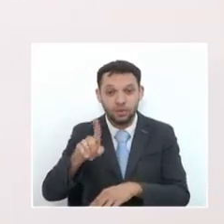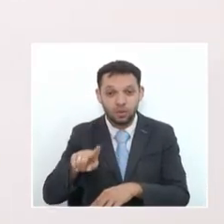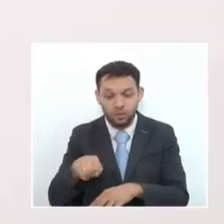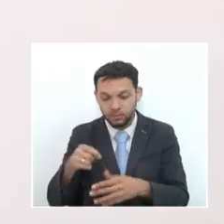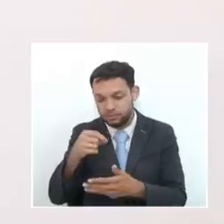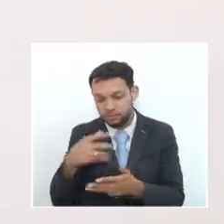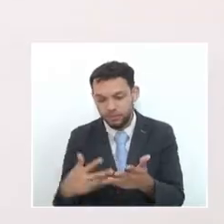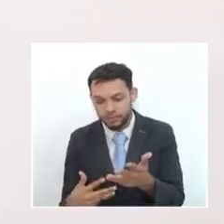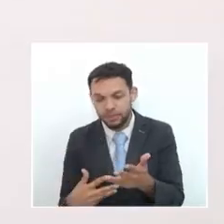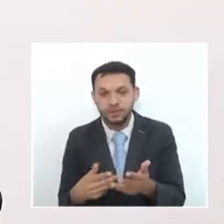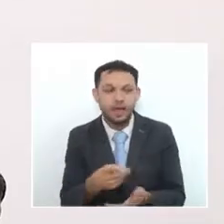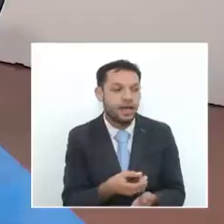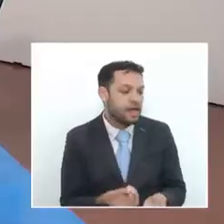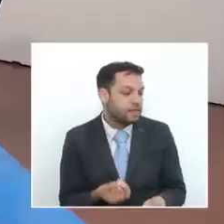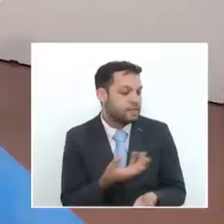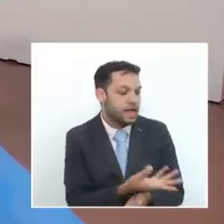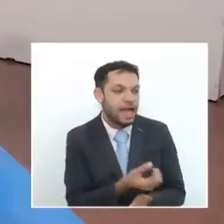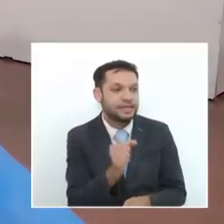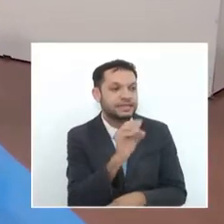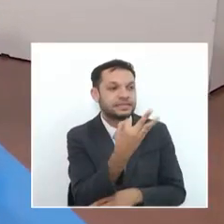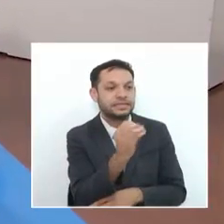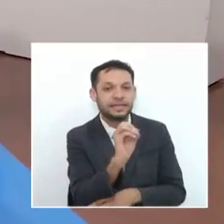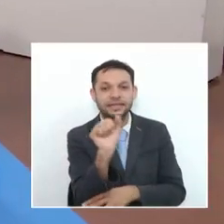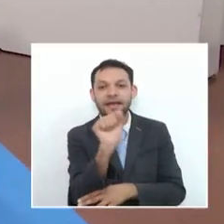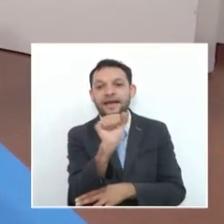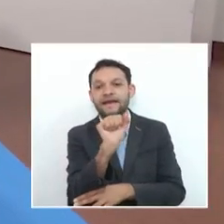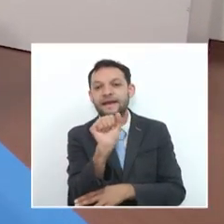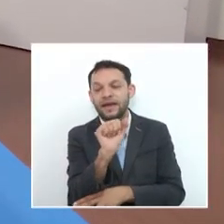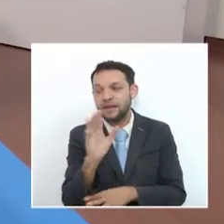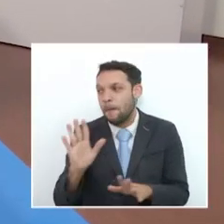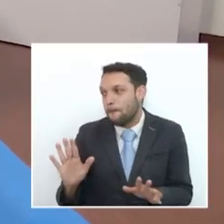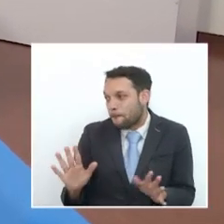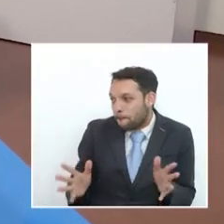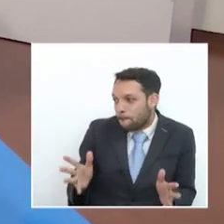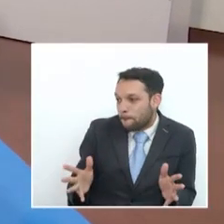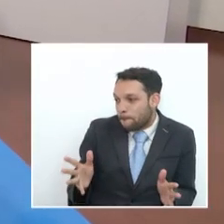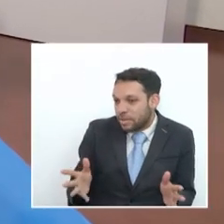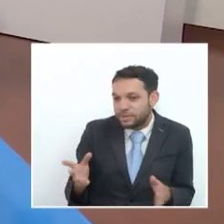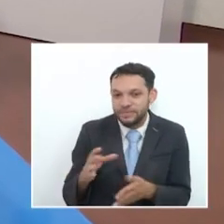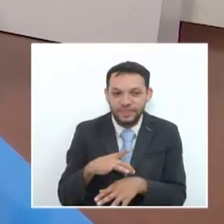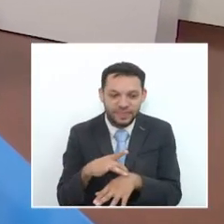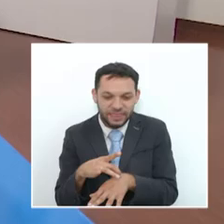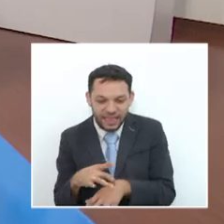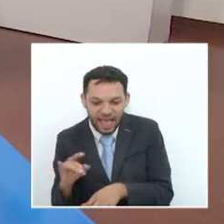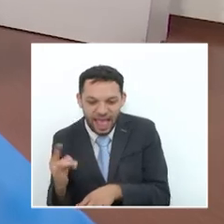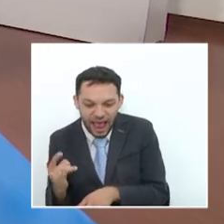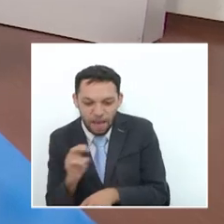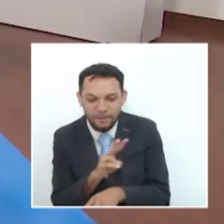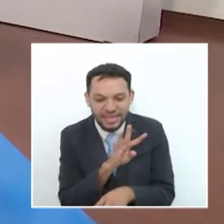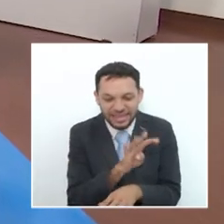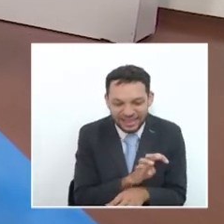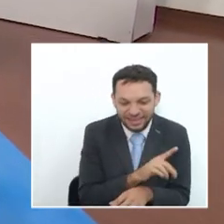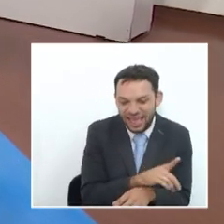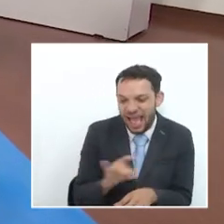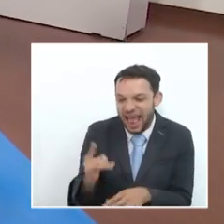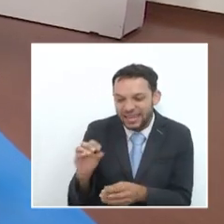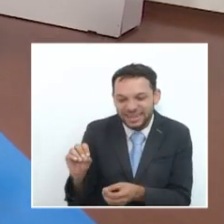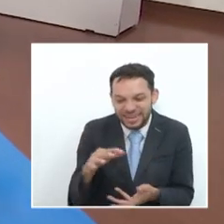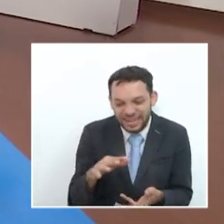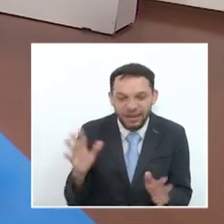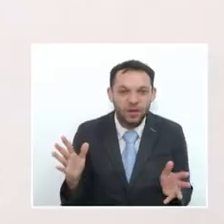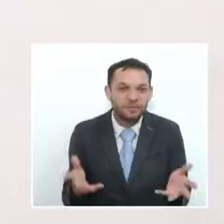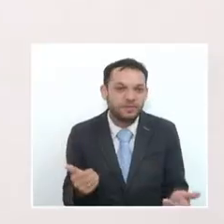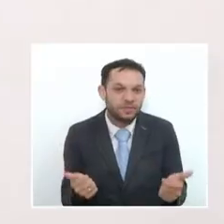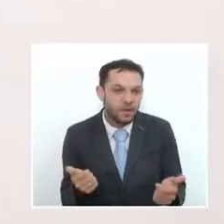rifar 30 en carros. Manimés. ¿Qué tal? Bueno, si productos Dr. Rojas pone 29. Entonces